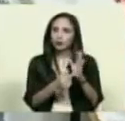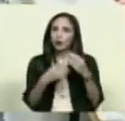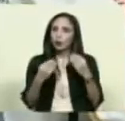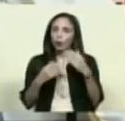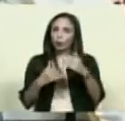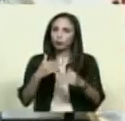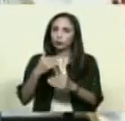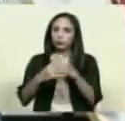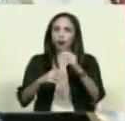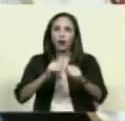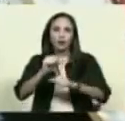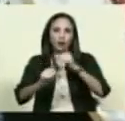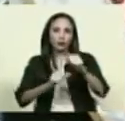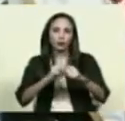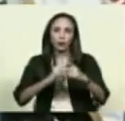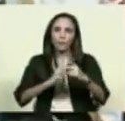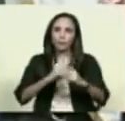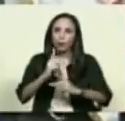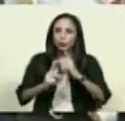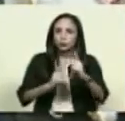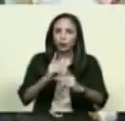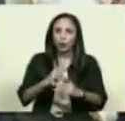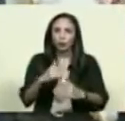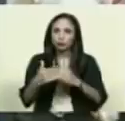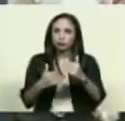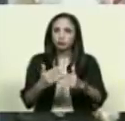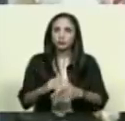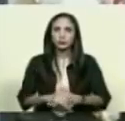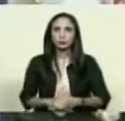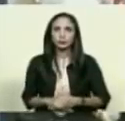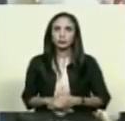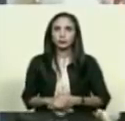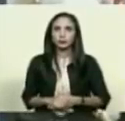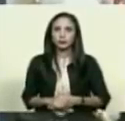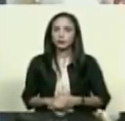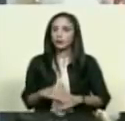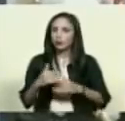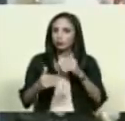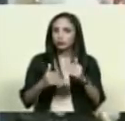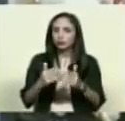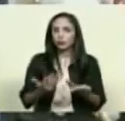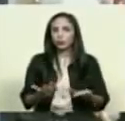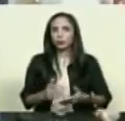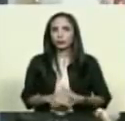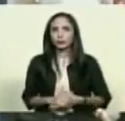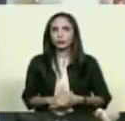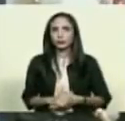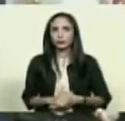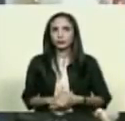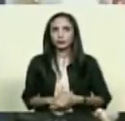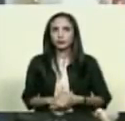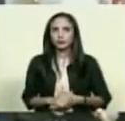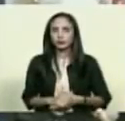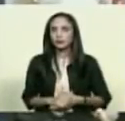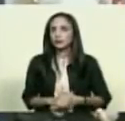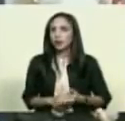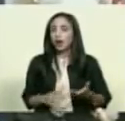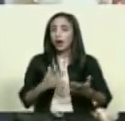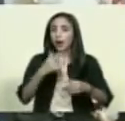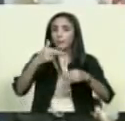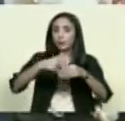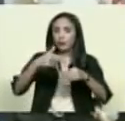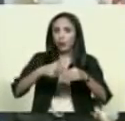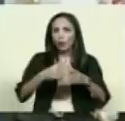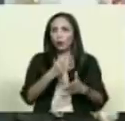una generación productiva, una generación que pueda, de una vez por todas, dar al traste con la dinámica rentista